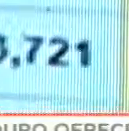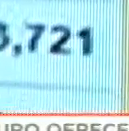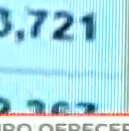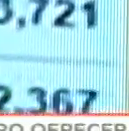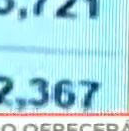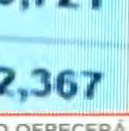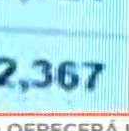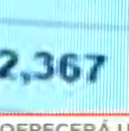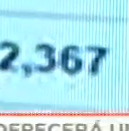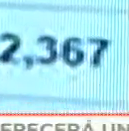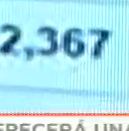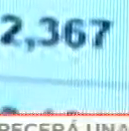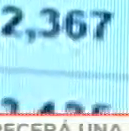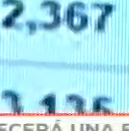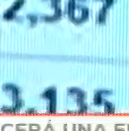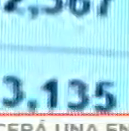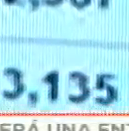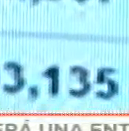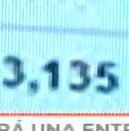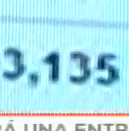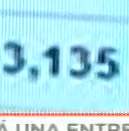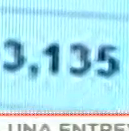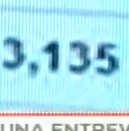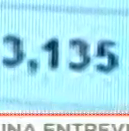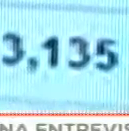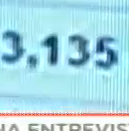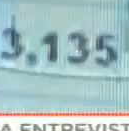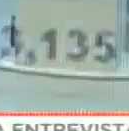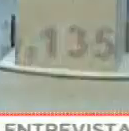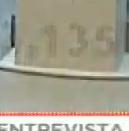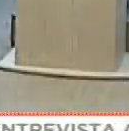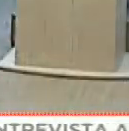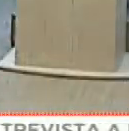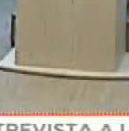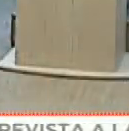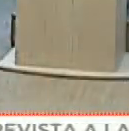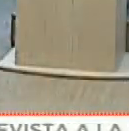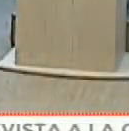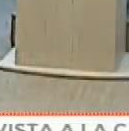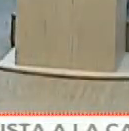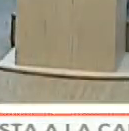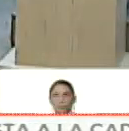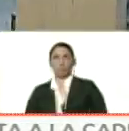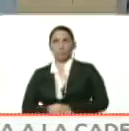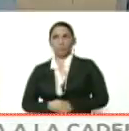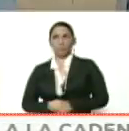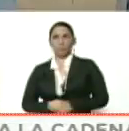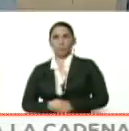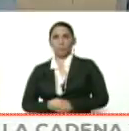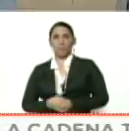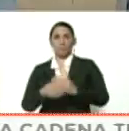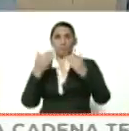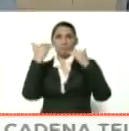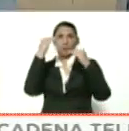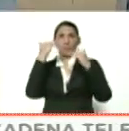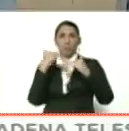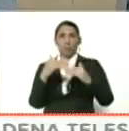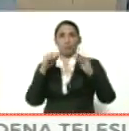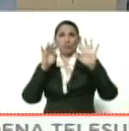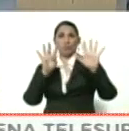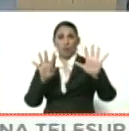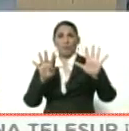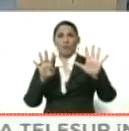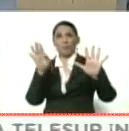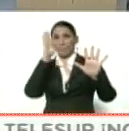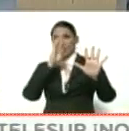Brasil. Brasil, no nos cansamos de repetirlo, porque bueno, es un país vecino